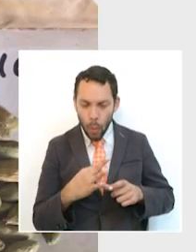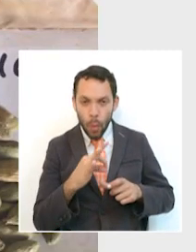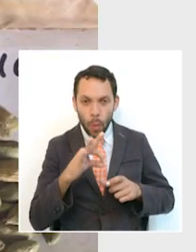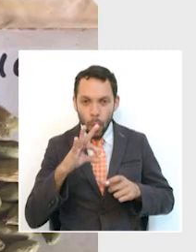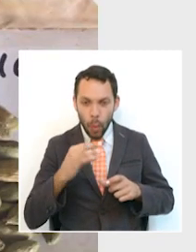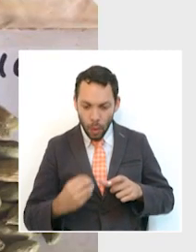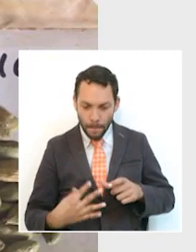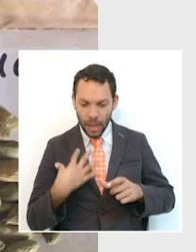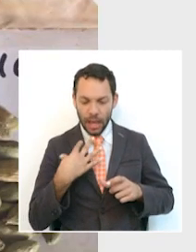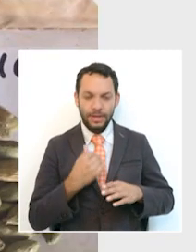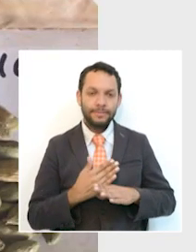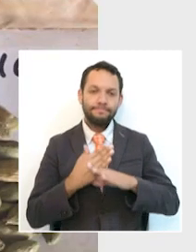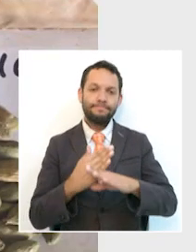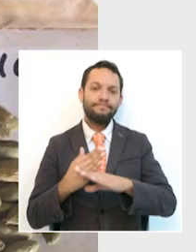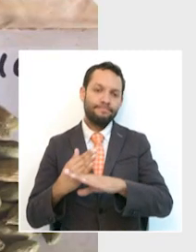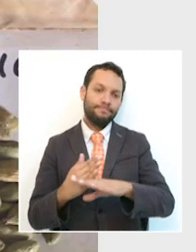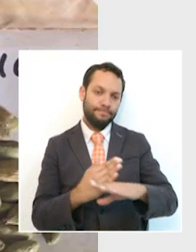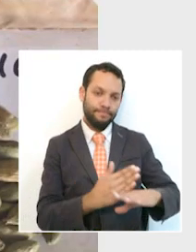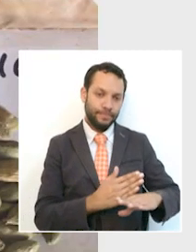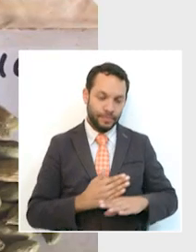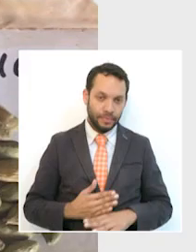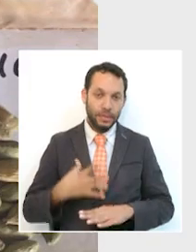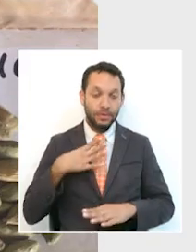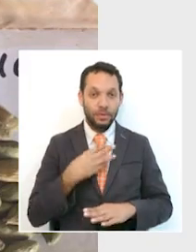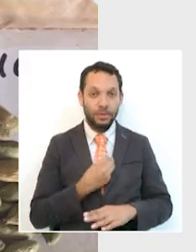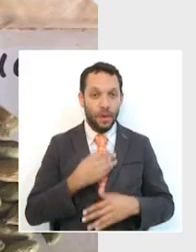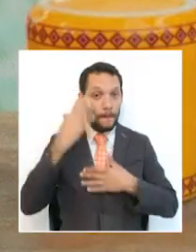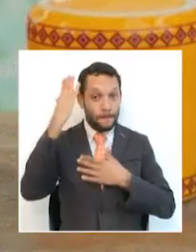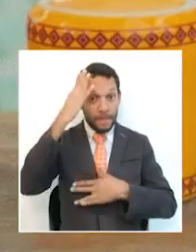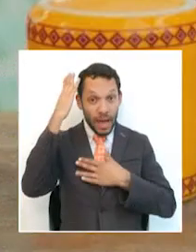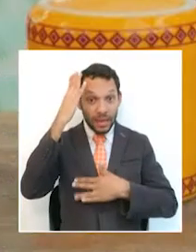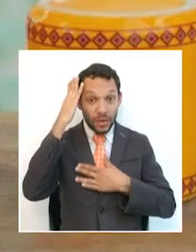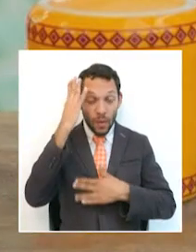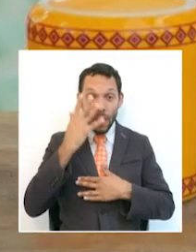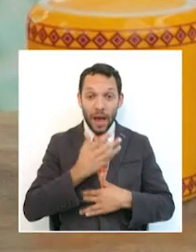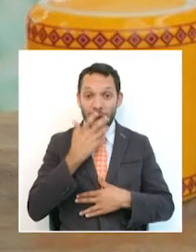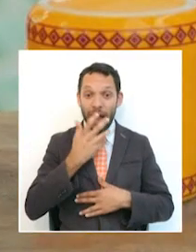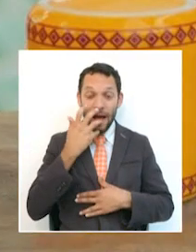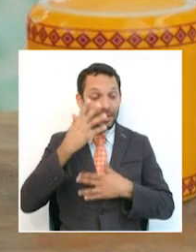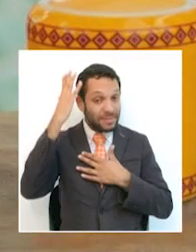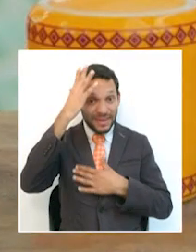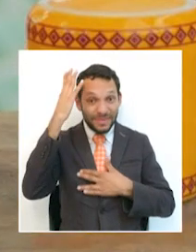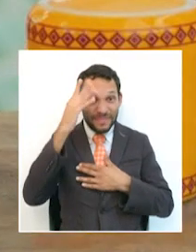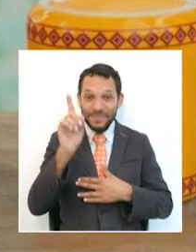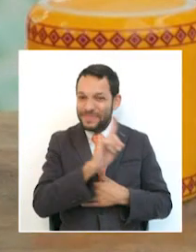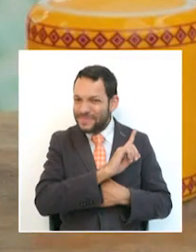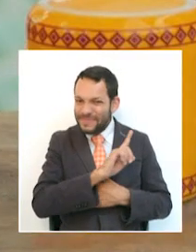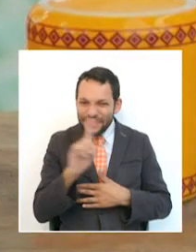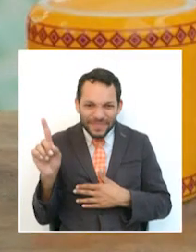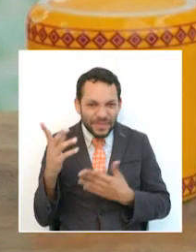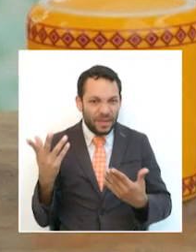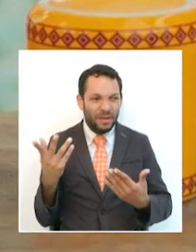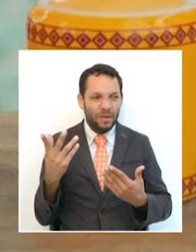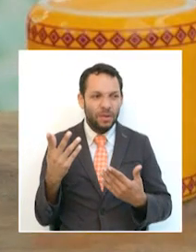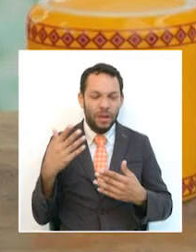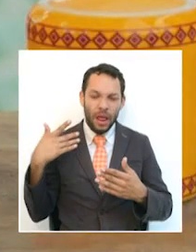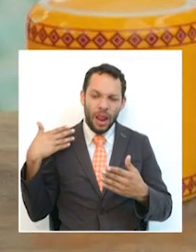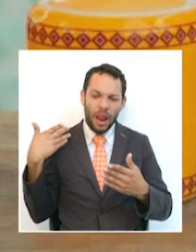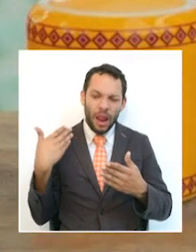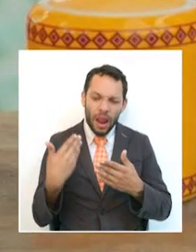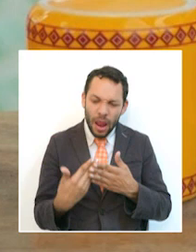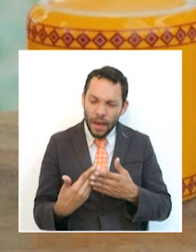confort si no nos bañamos con agua caliente por eso es tan importante el agua fría el agua caliente solo es cuando hay un periodo menstrual